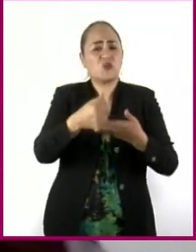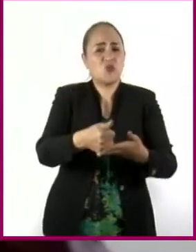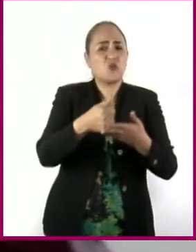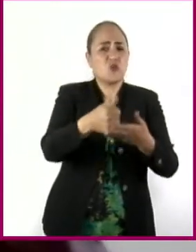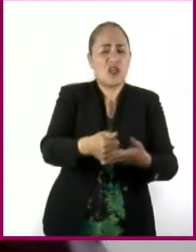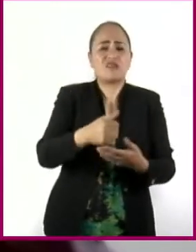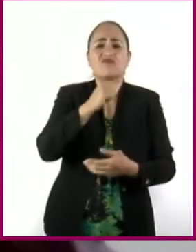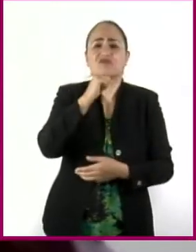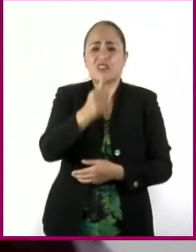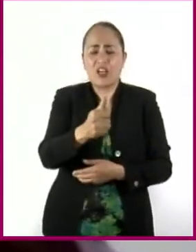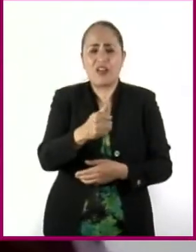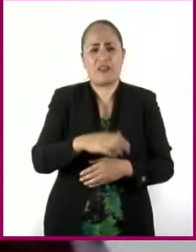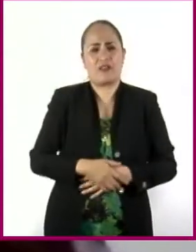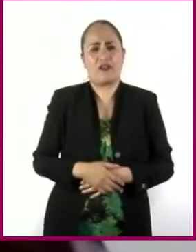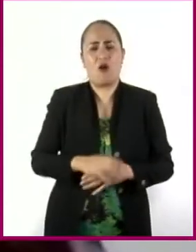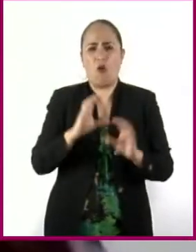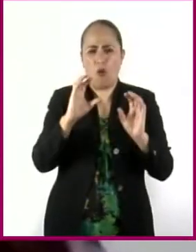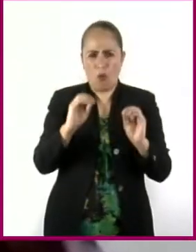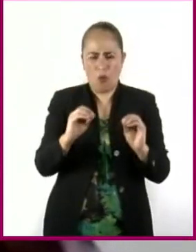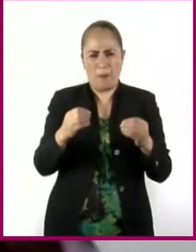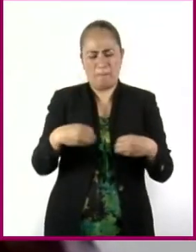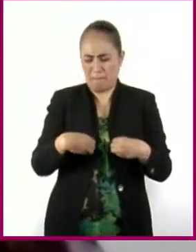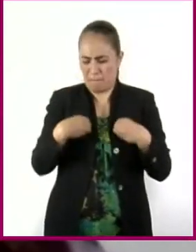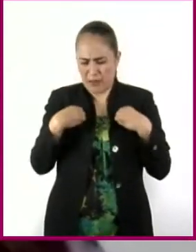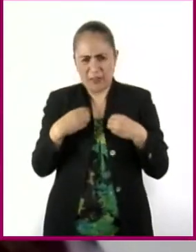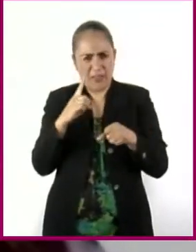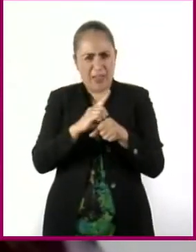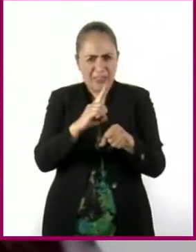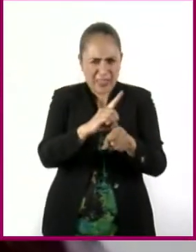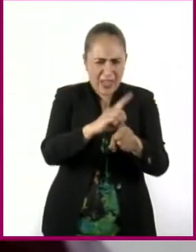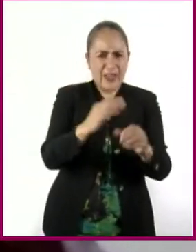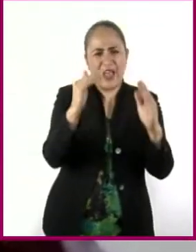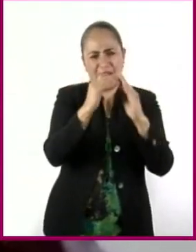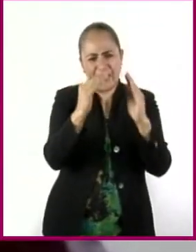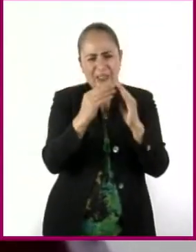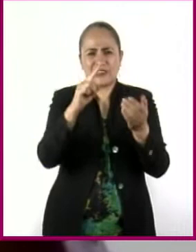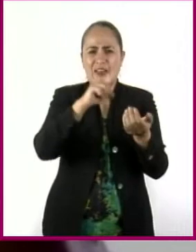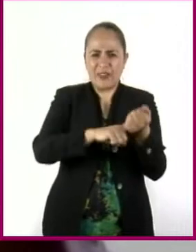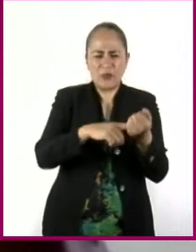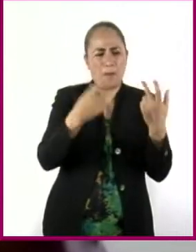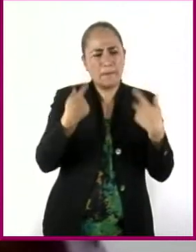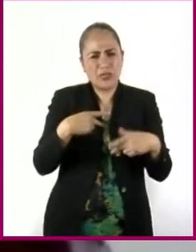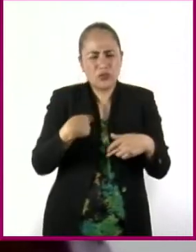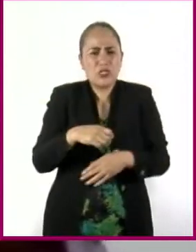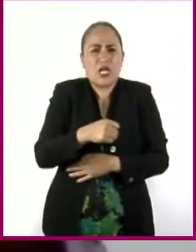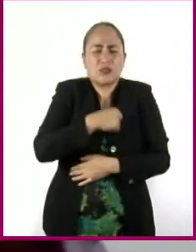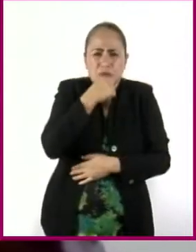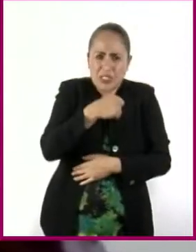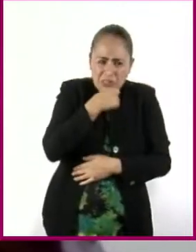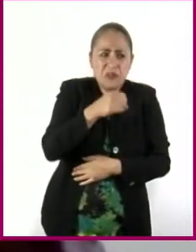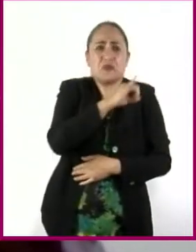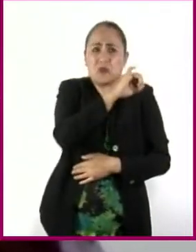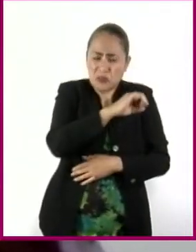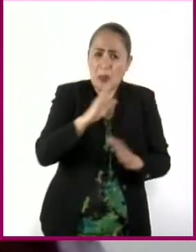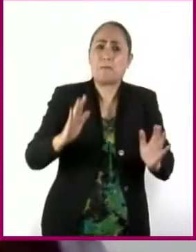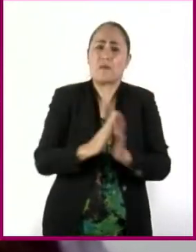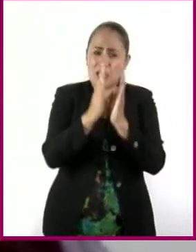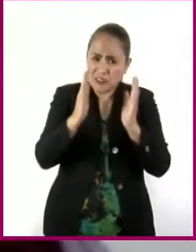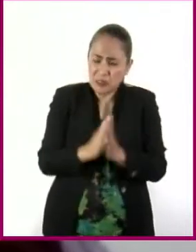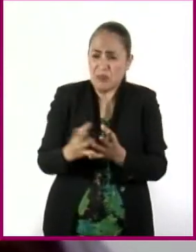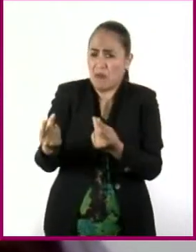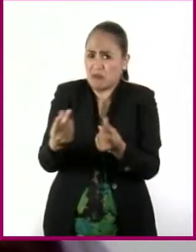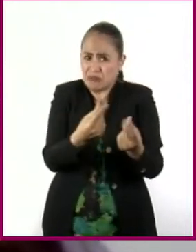vemos en nuestras vidas cotidianas, en los hogares, que las personas mayores siguen participando